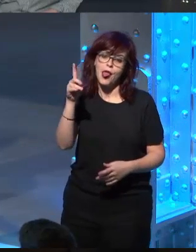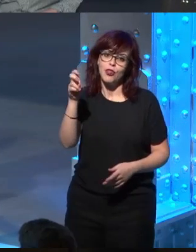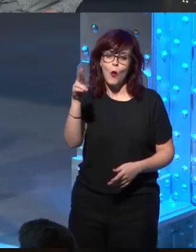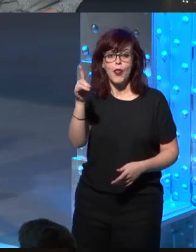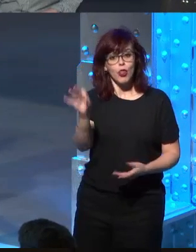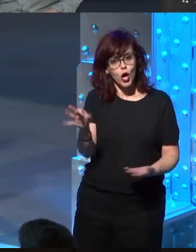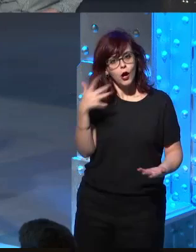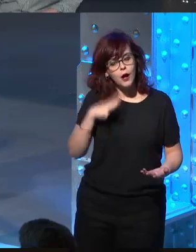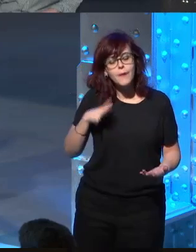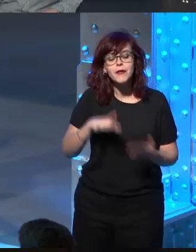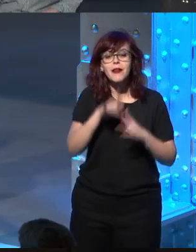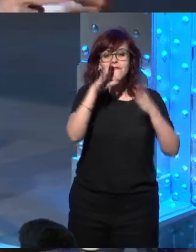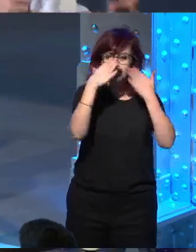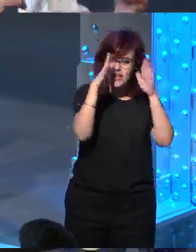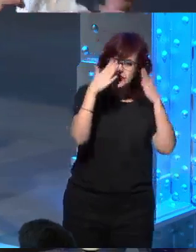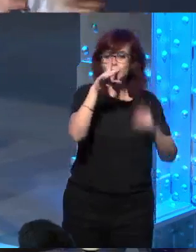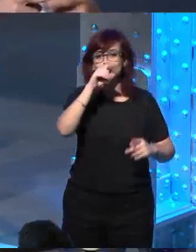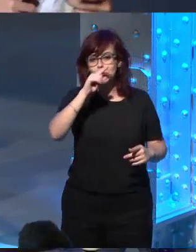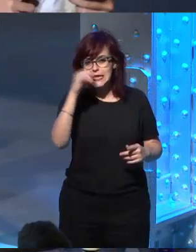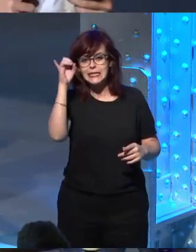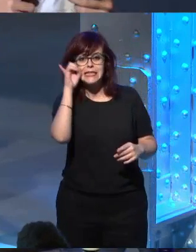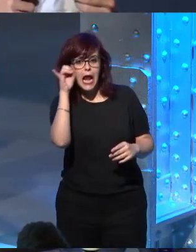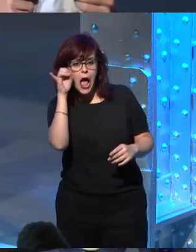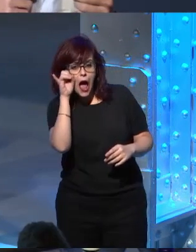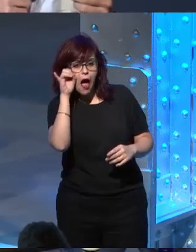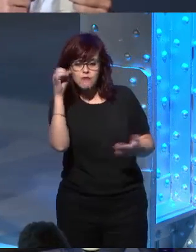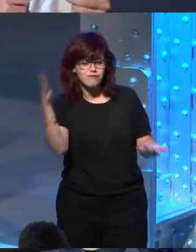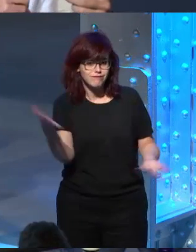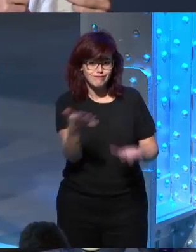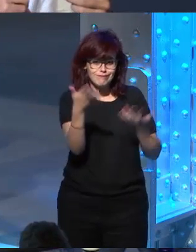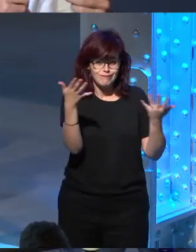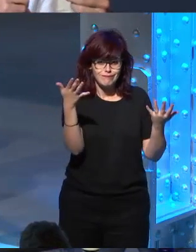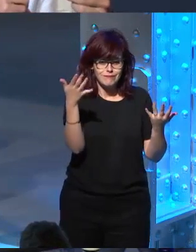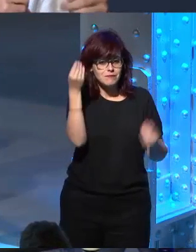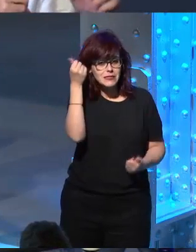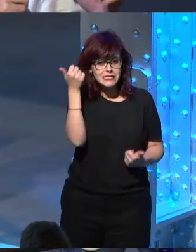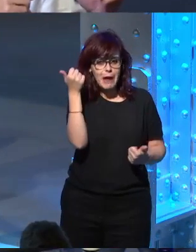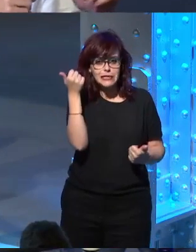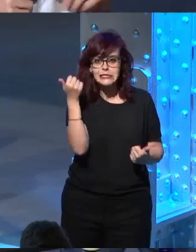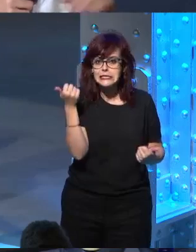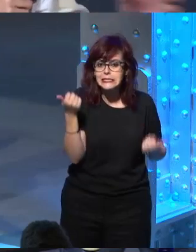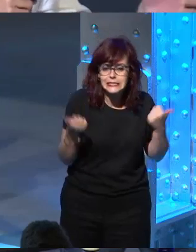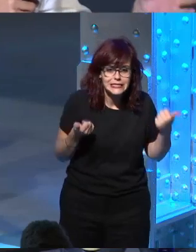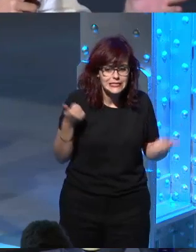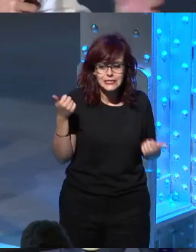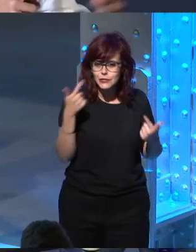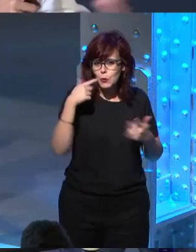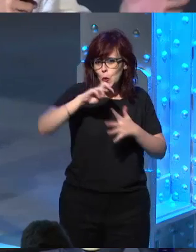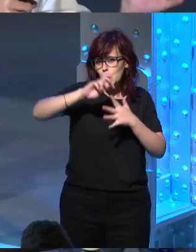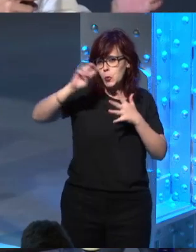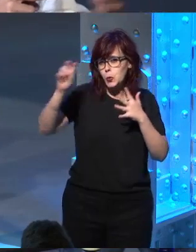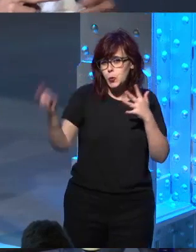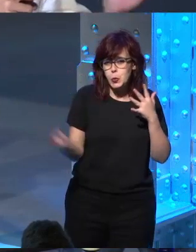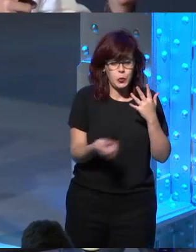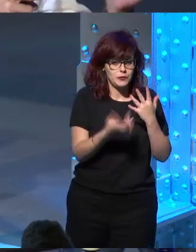decir, tenemos Facebook, Twitter, Instagram... ¿Qué más? Se me olvida algo, ¿no? ¿Qué más tenemos? Es que hay muchas, entonces